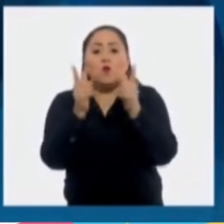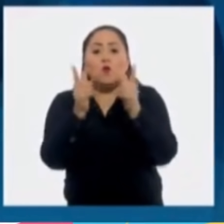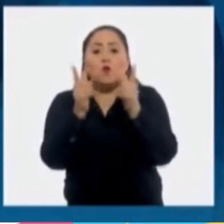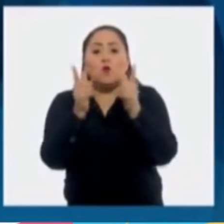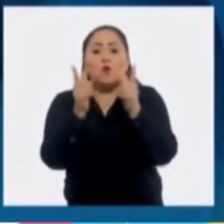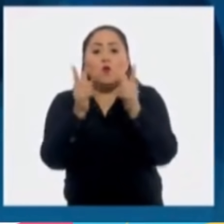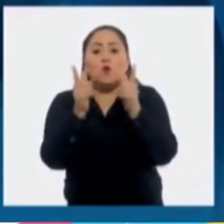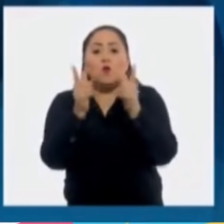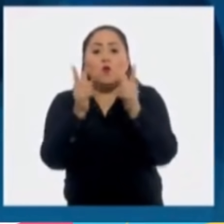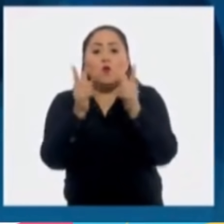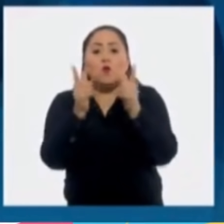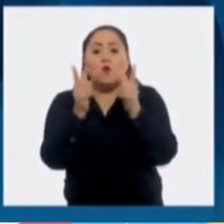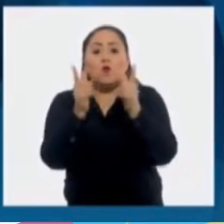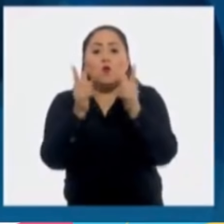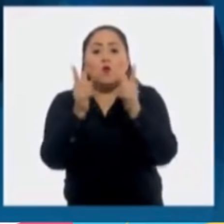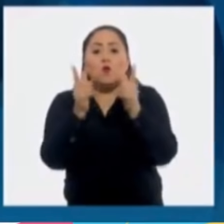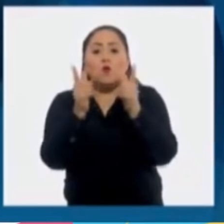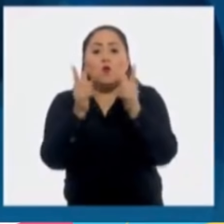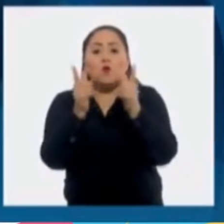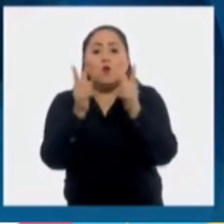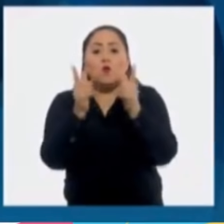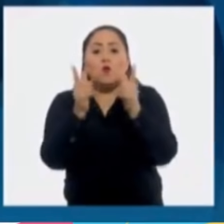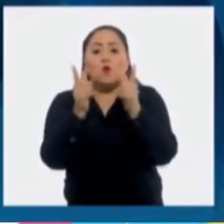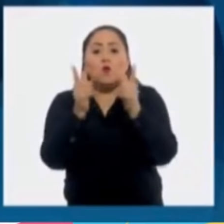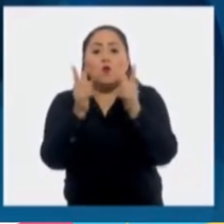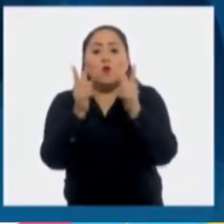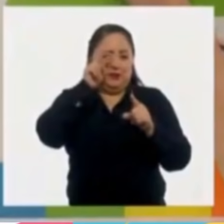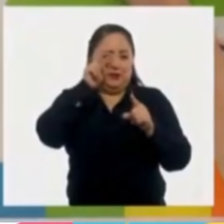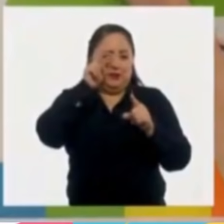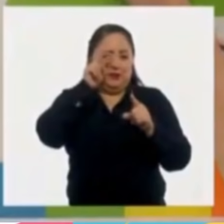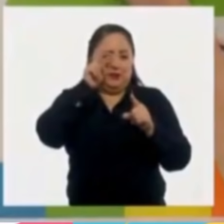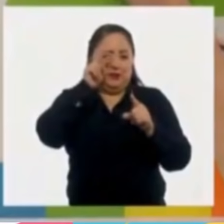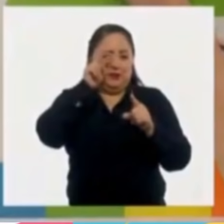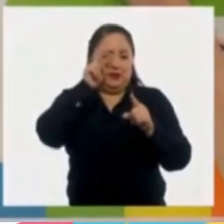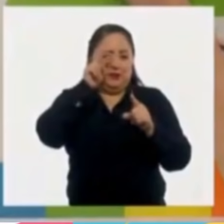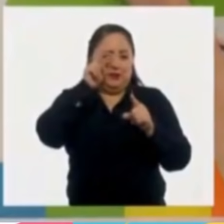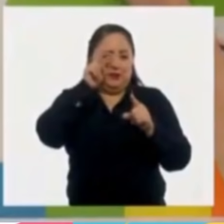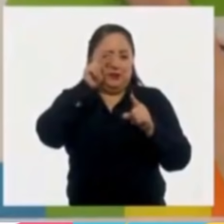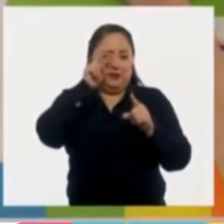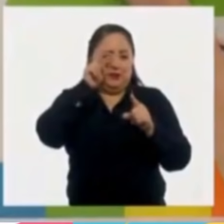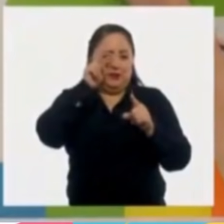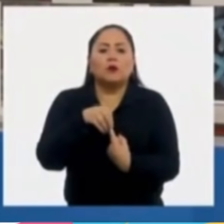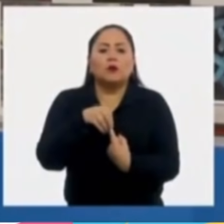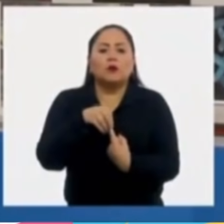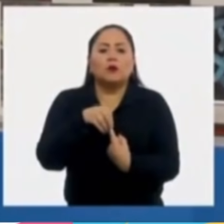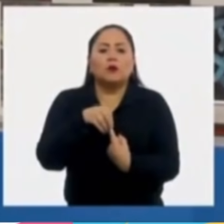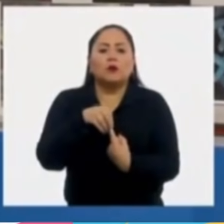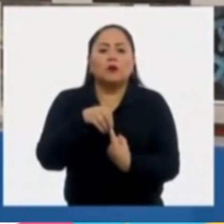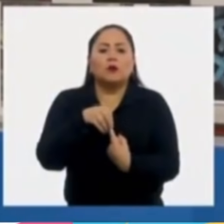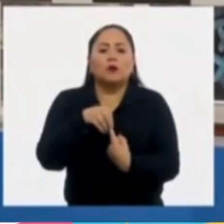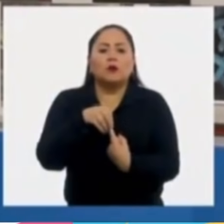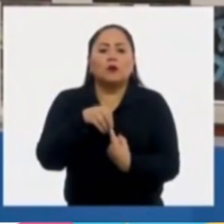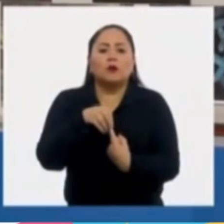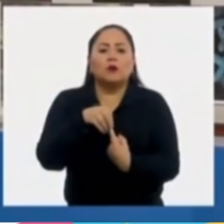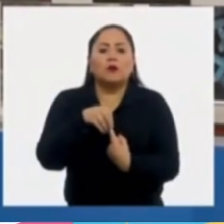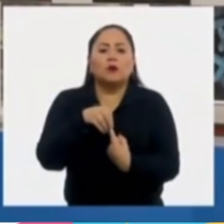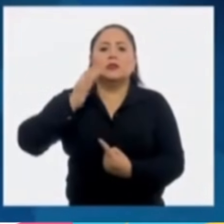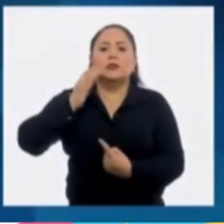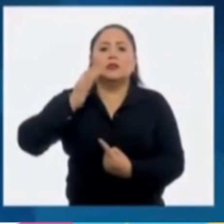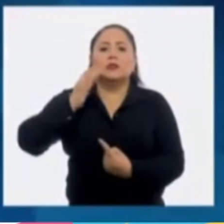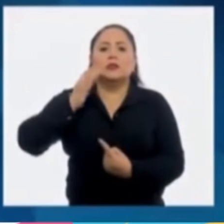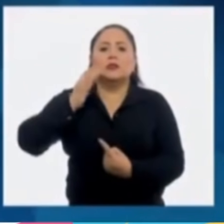reino de las plantas. Son organismos multicelulares y los identificamos porque tienen tallos, flores y frutos, la mayoría. Los hongos son